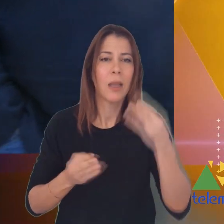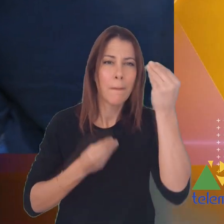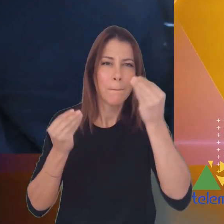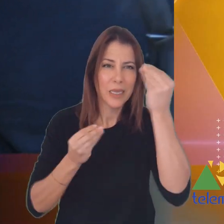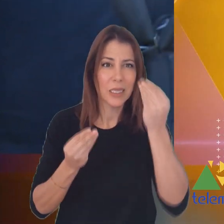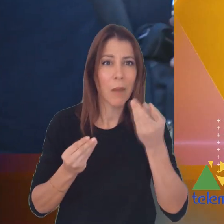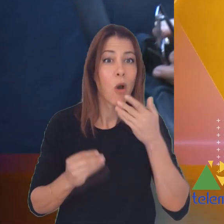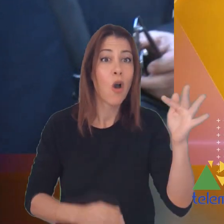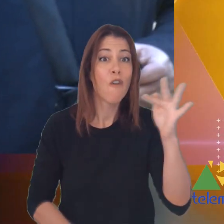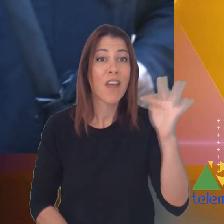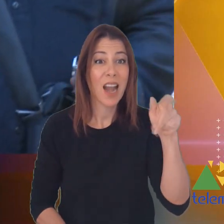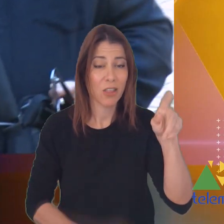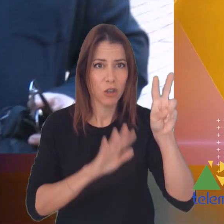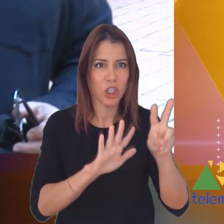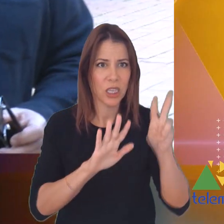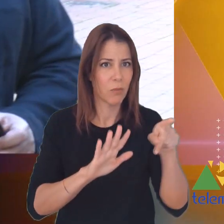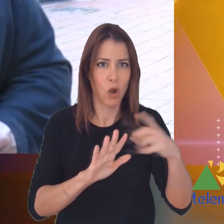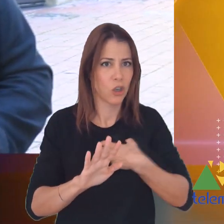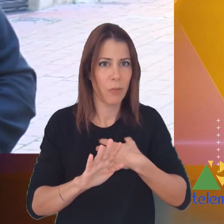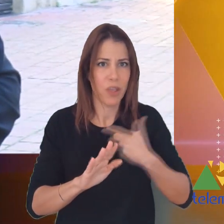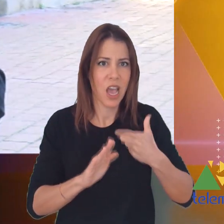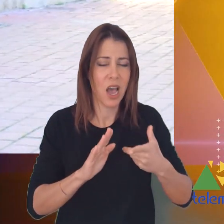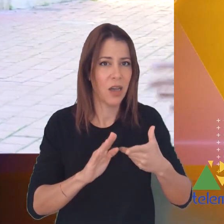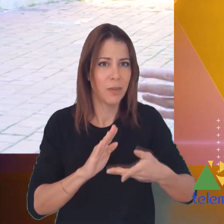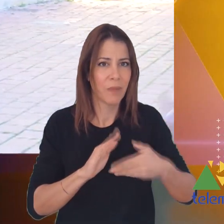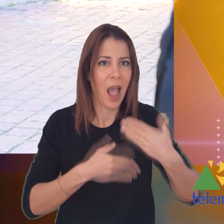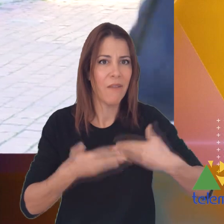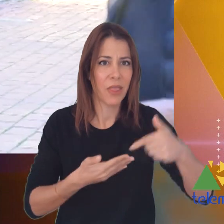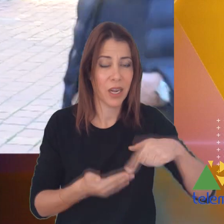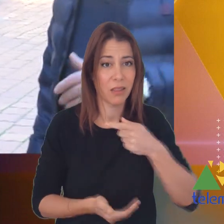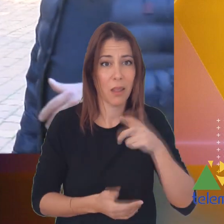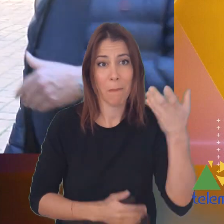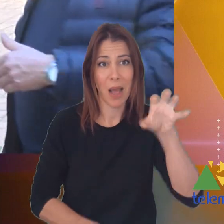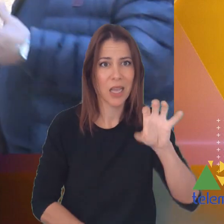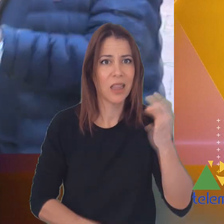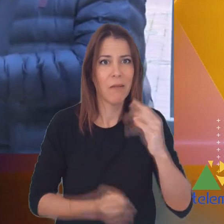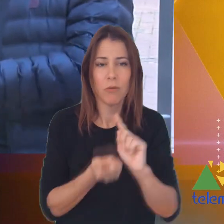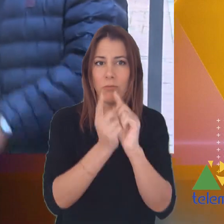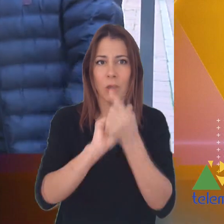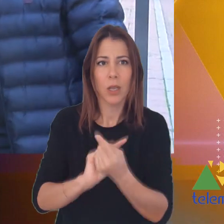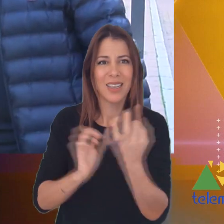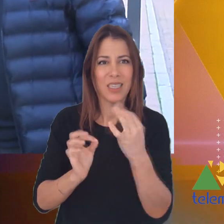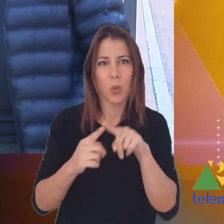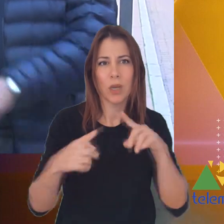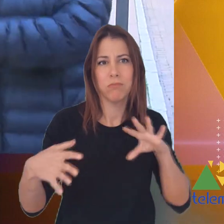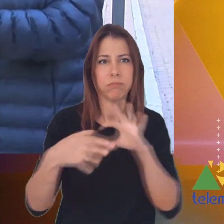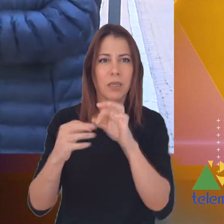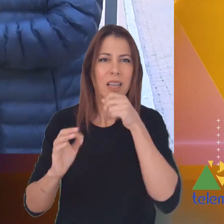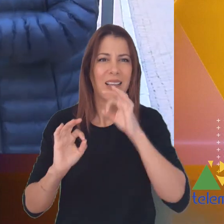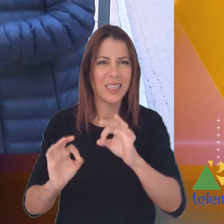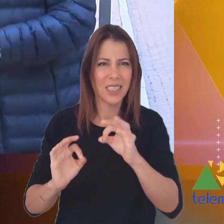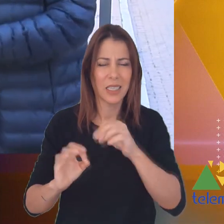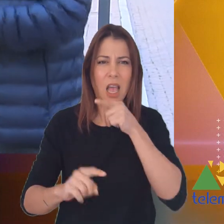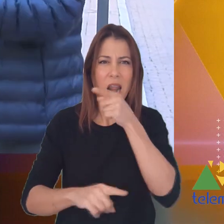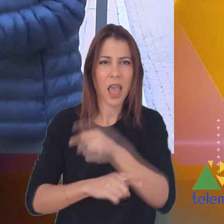que con Fernando VII y el absolutismo no se podía seguir en este país, ¿no? Había que modificarlo hacia un régimen burgués más típico